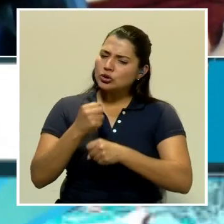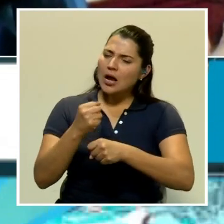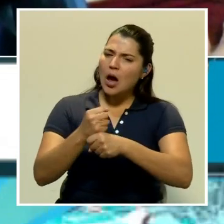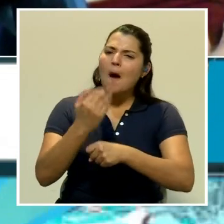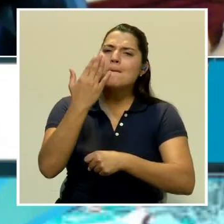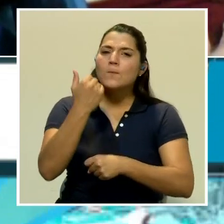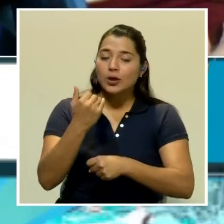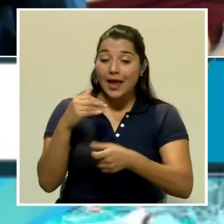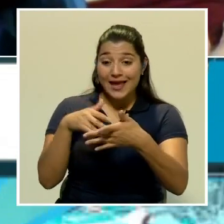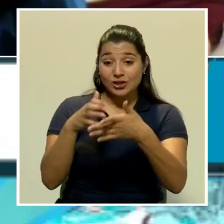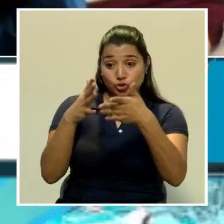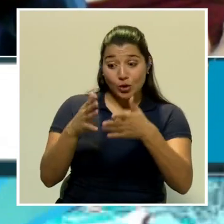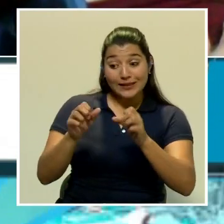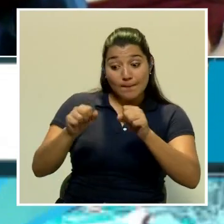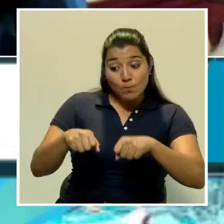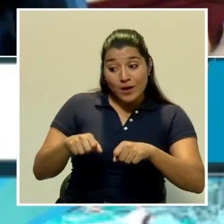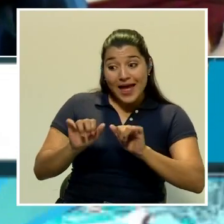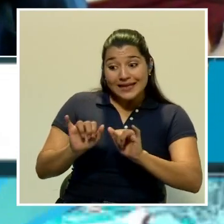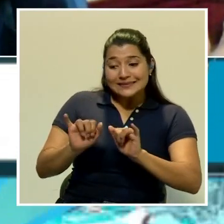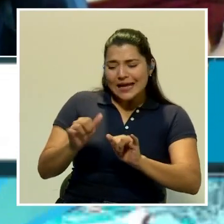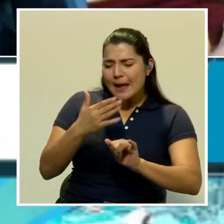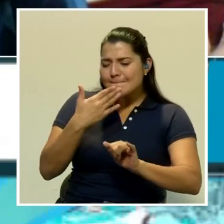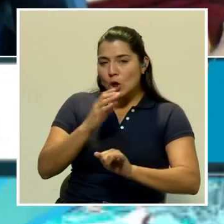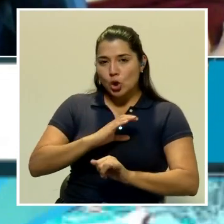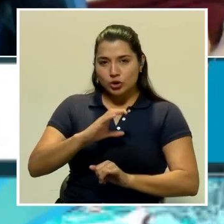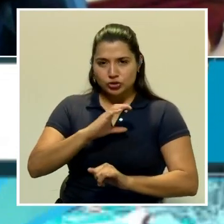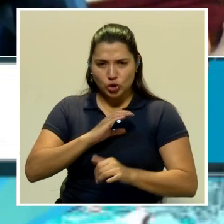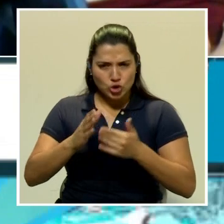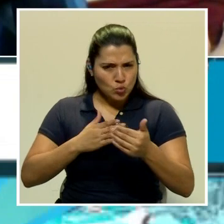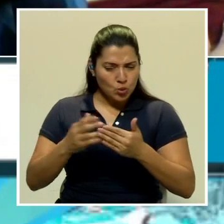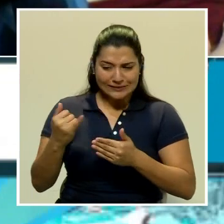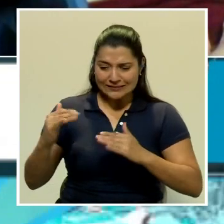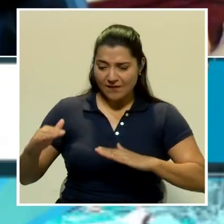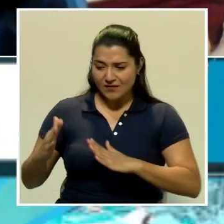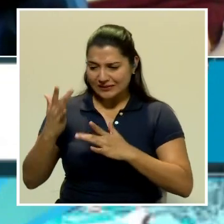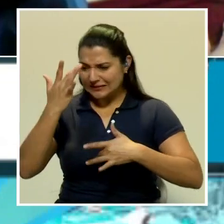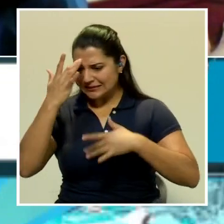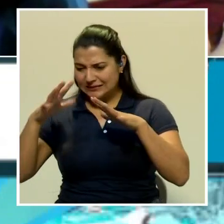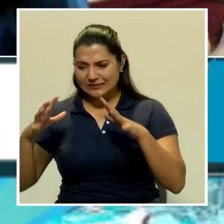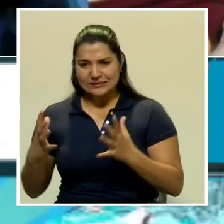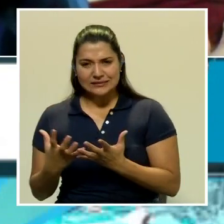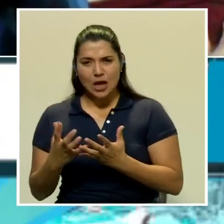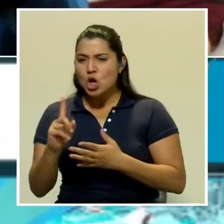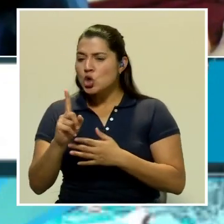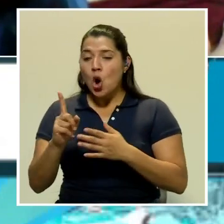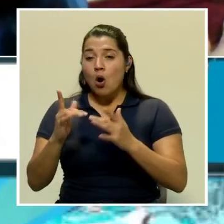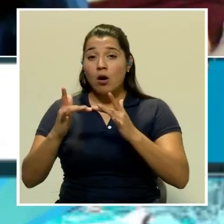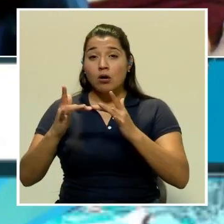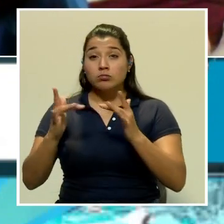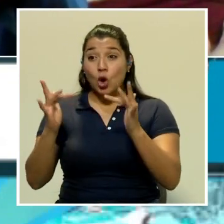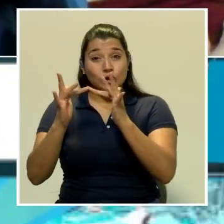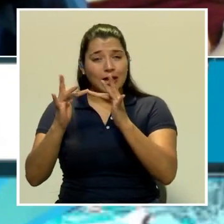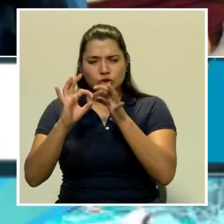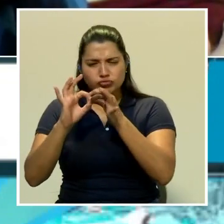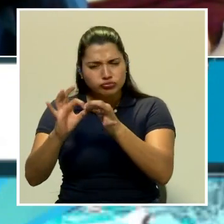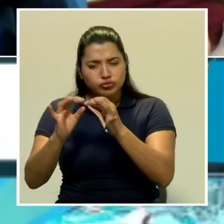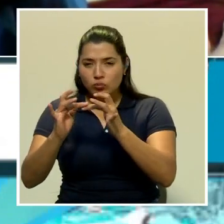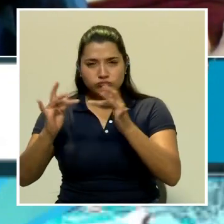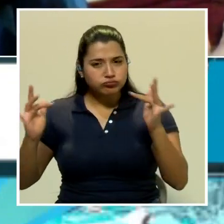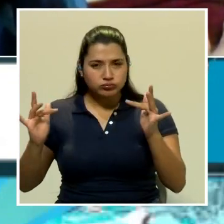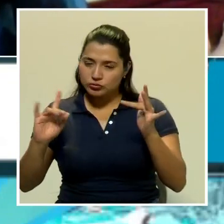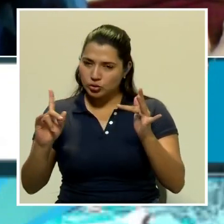población estudiantil esté en las mejores condiciones a pesar de la pandemia, no perder ese vínculo, pero siempre preservando la salud,